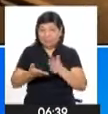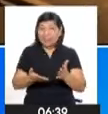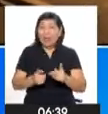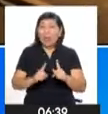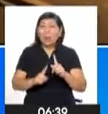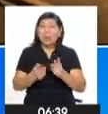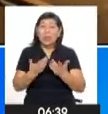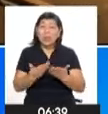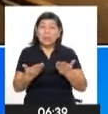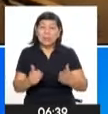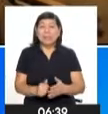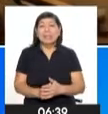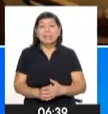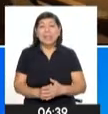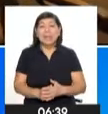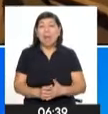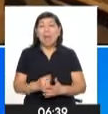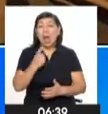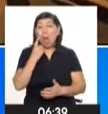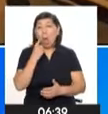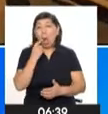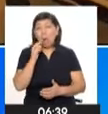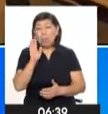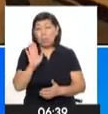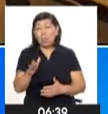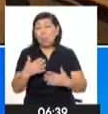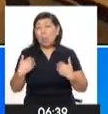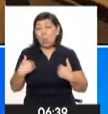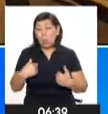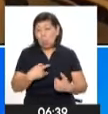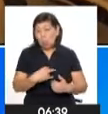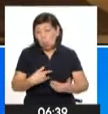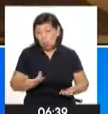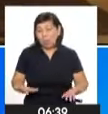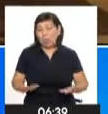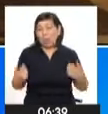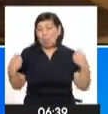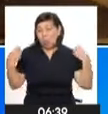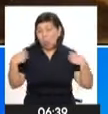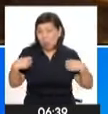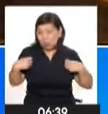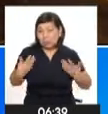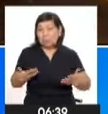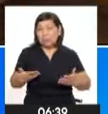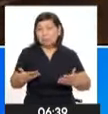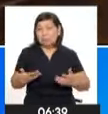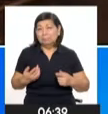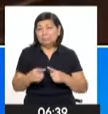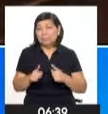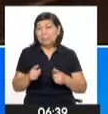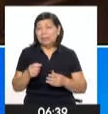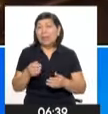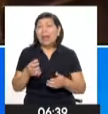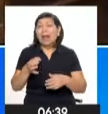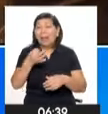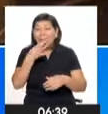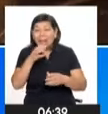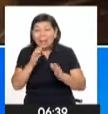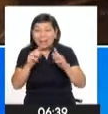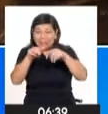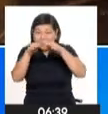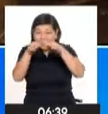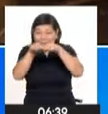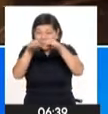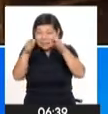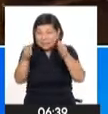algunas pertenencias de este hombre: su uniforme, su mochila, un botiquín de primeros auxilios. Y